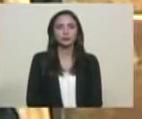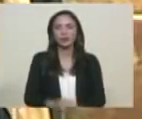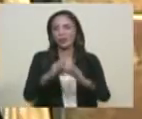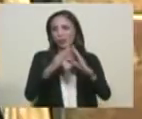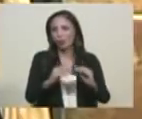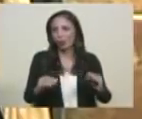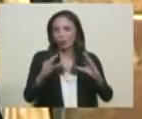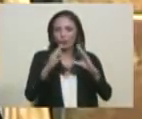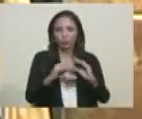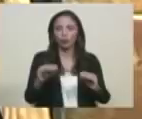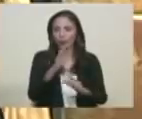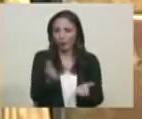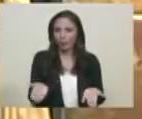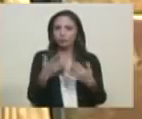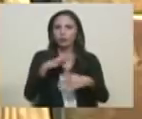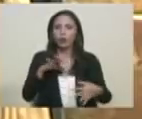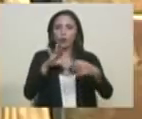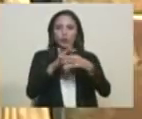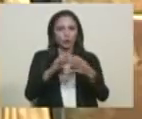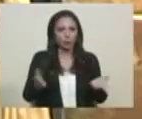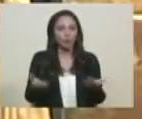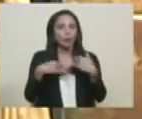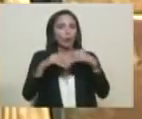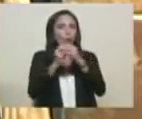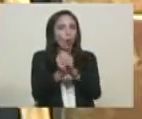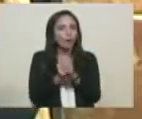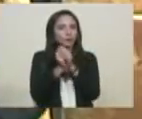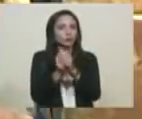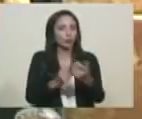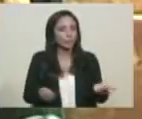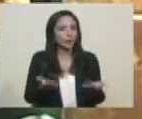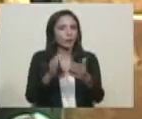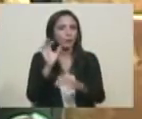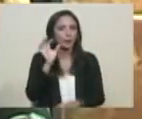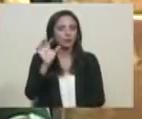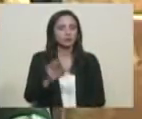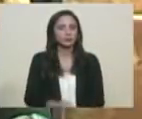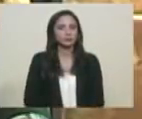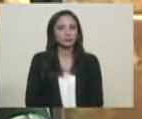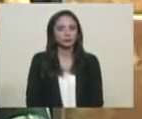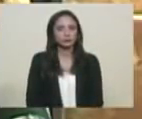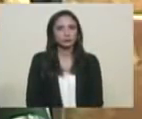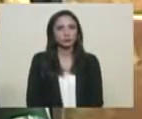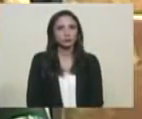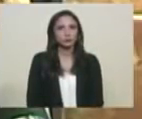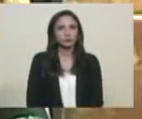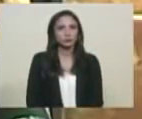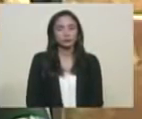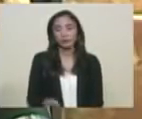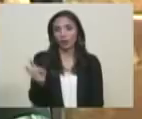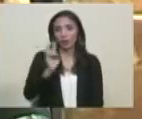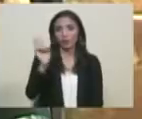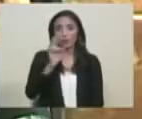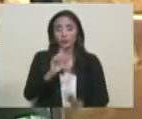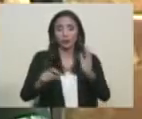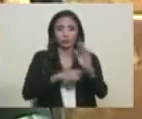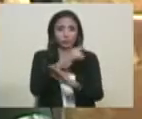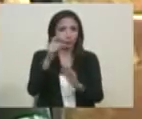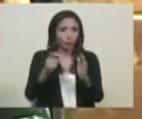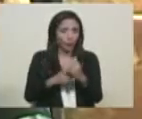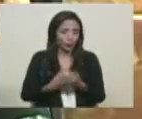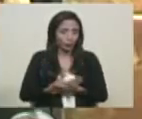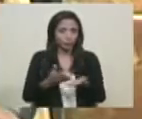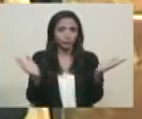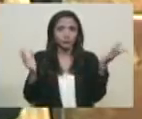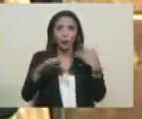Todo esto es posible si nos unimos como nación, como país. Venezuela lo tiene todo para